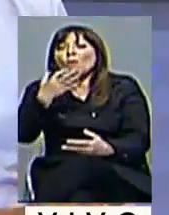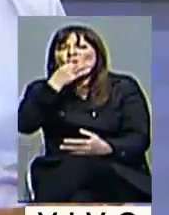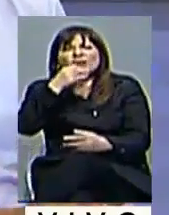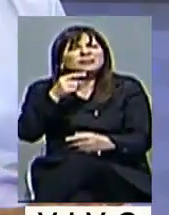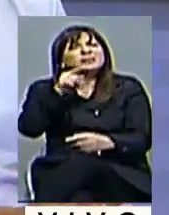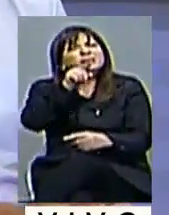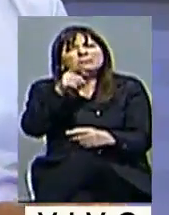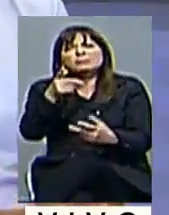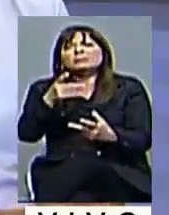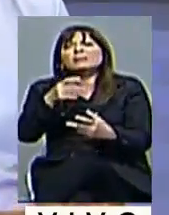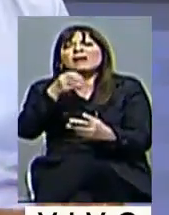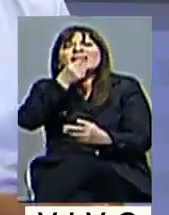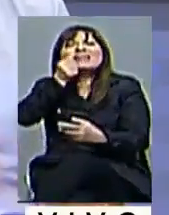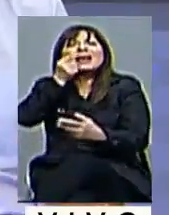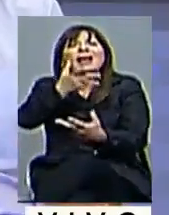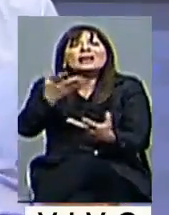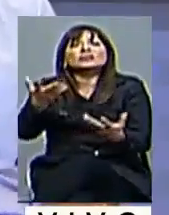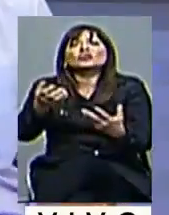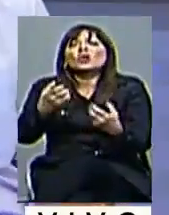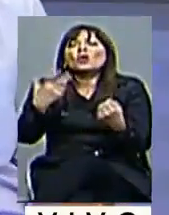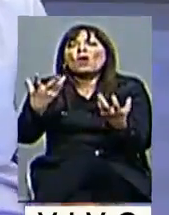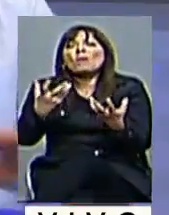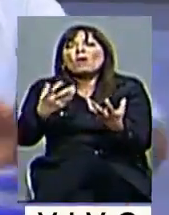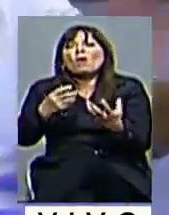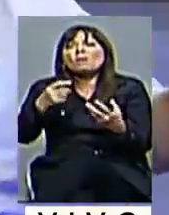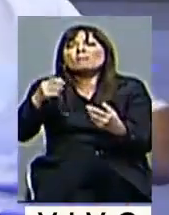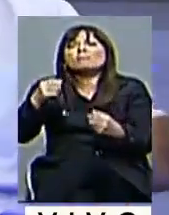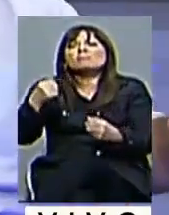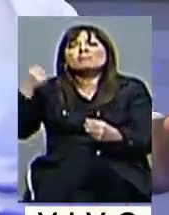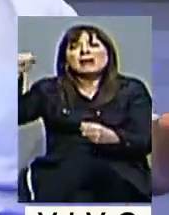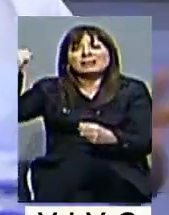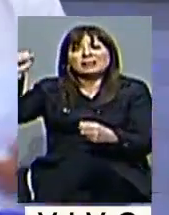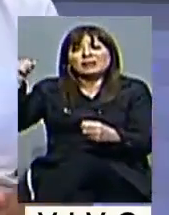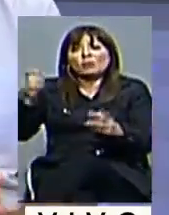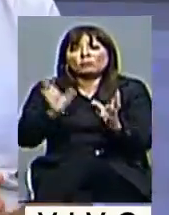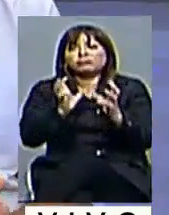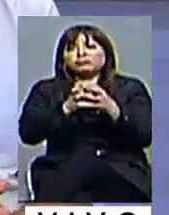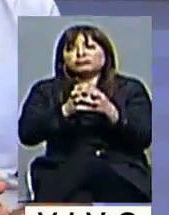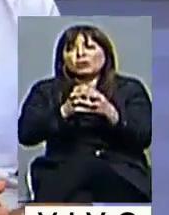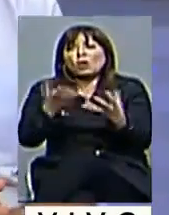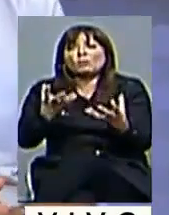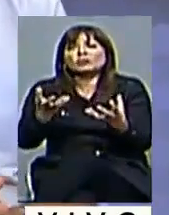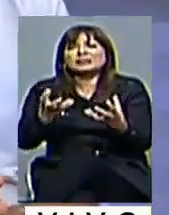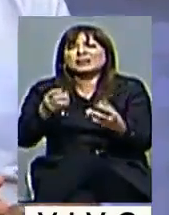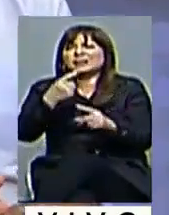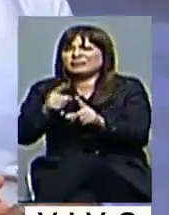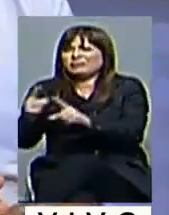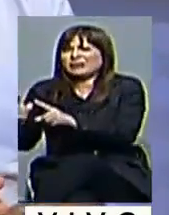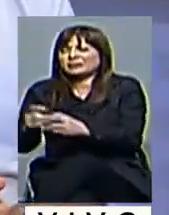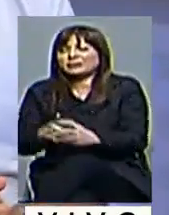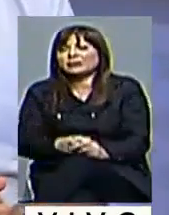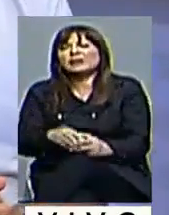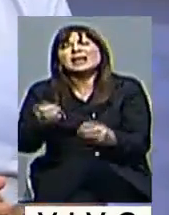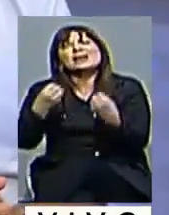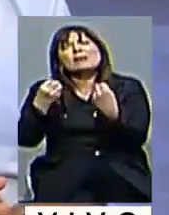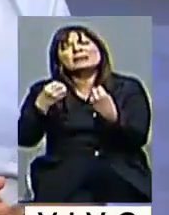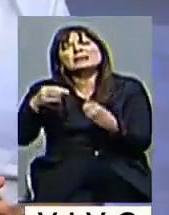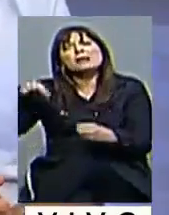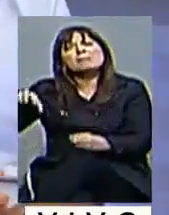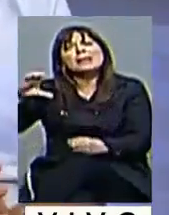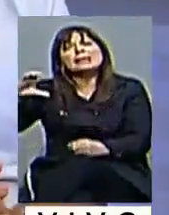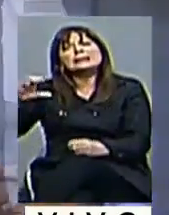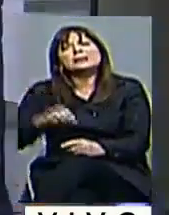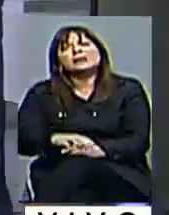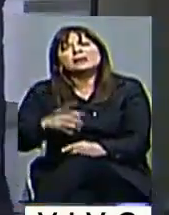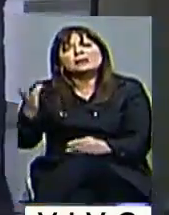Jorge Vlado, la declaración entre Vlado y la gente del Partido Comunista son bien distintas. Súper distintas. Y en ese sentido, ¿qué ha pasado con el Partido Comunista, a tu juicio? ¿Y se va a